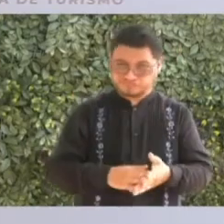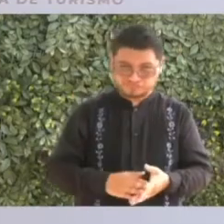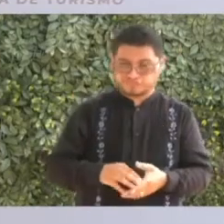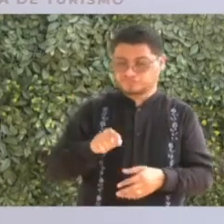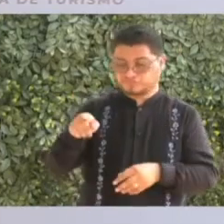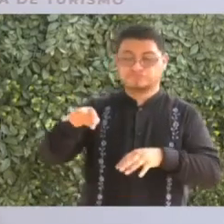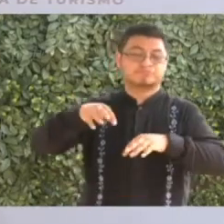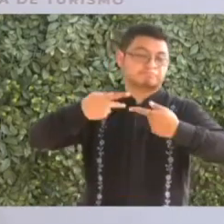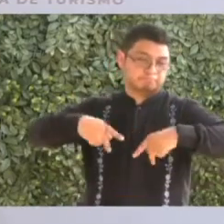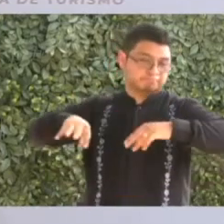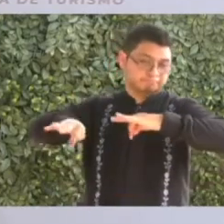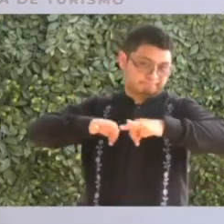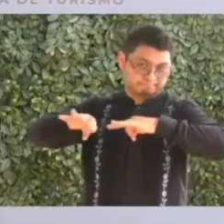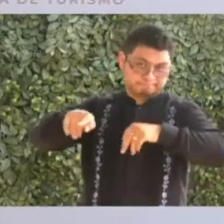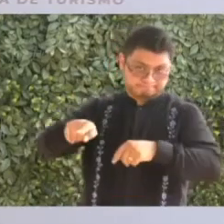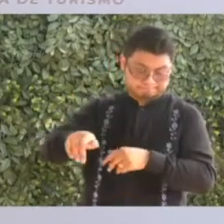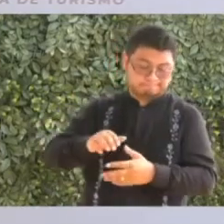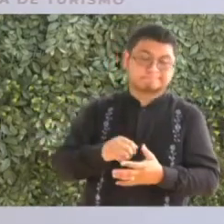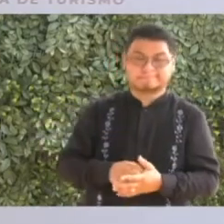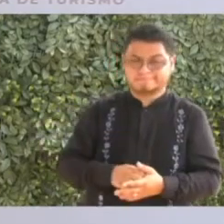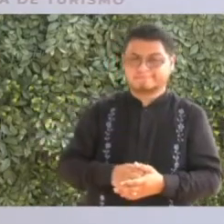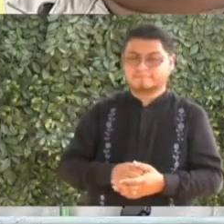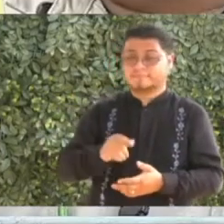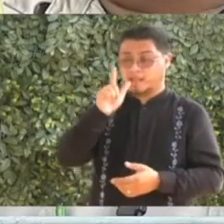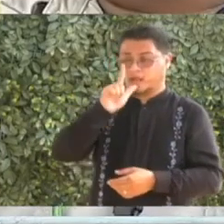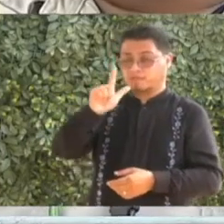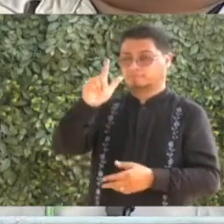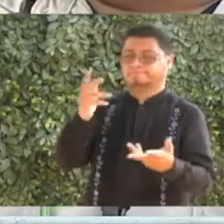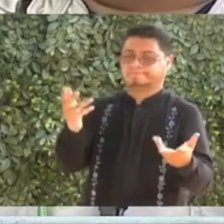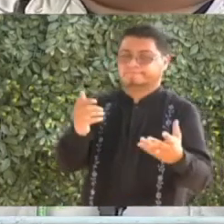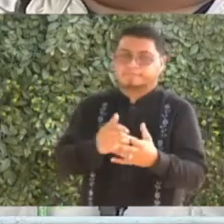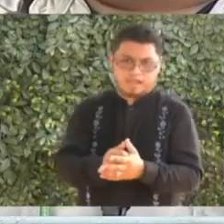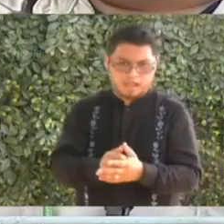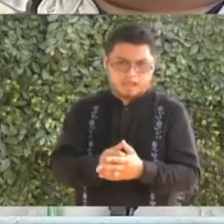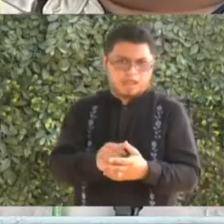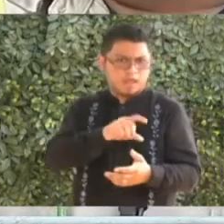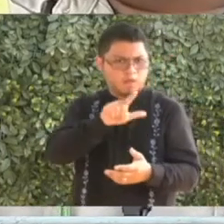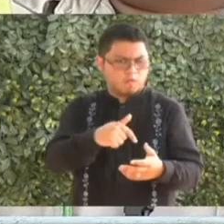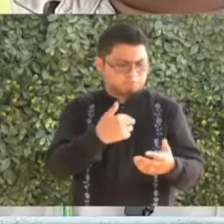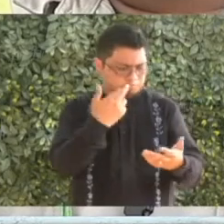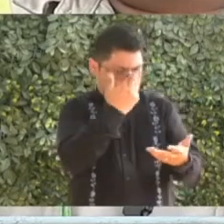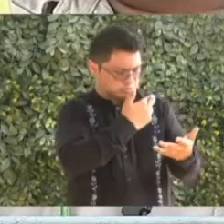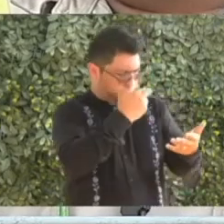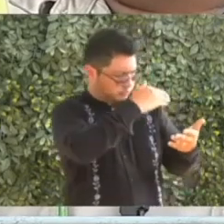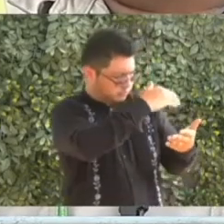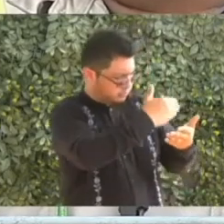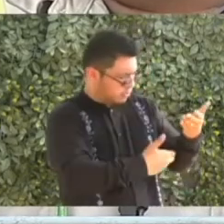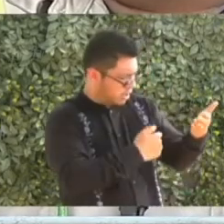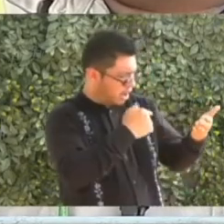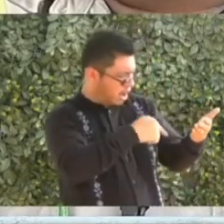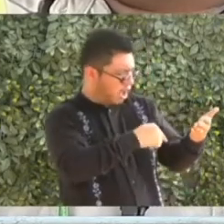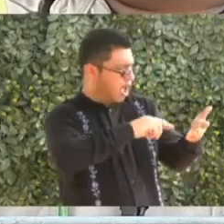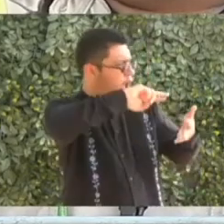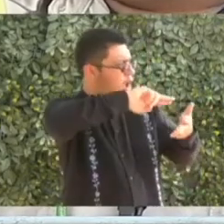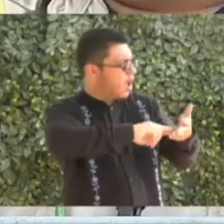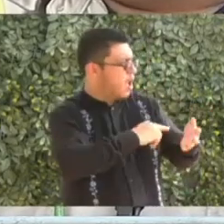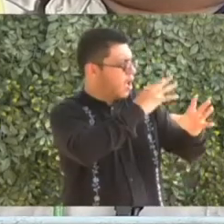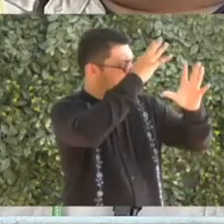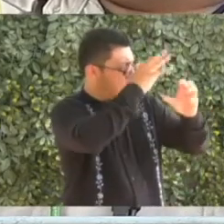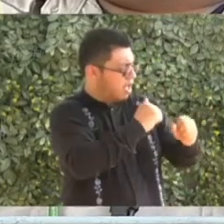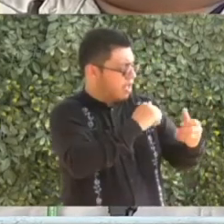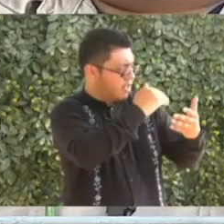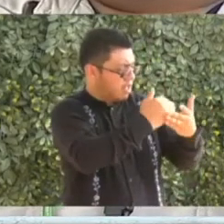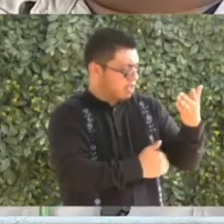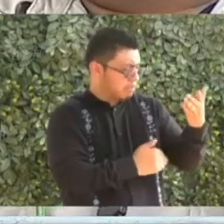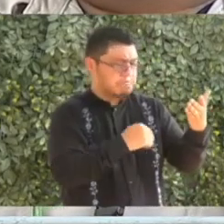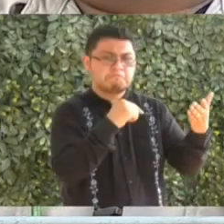trabajadores electricistas. Y en la revisión del contrato actual se regresó